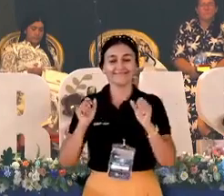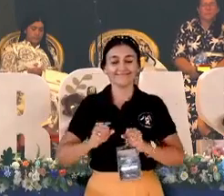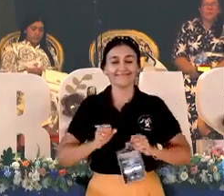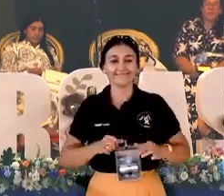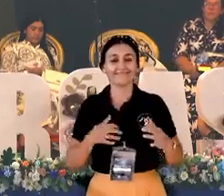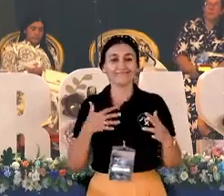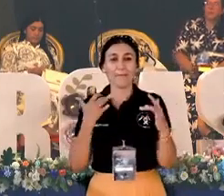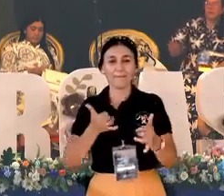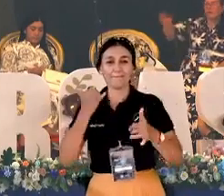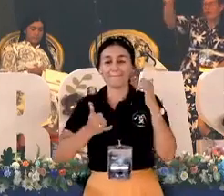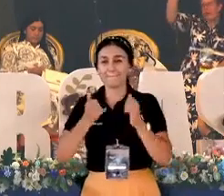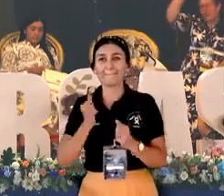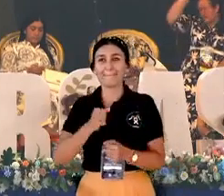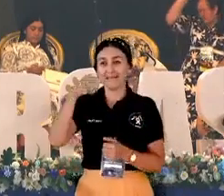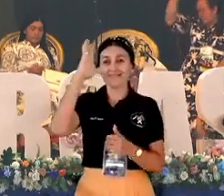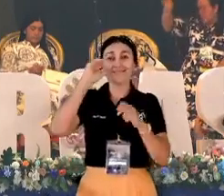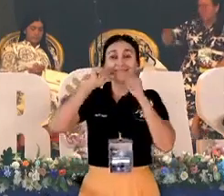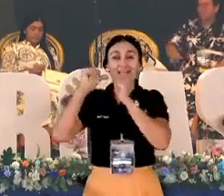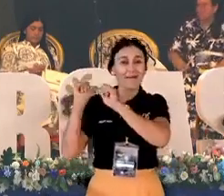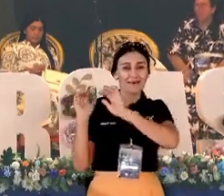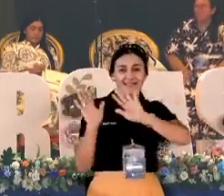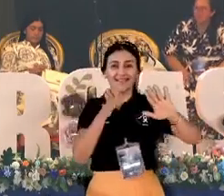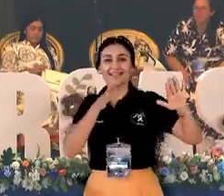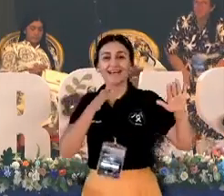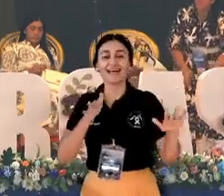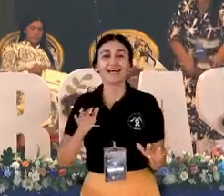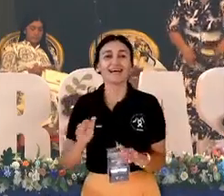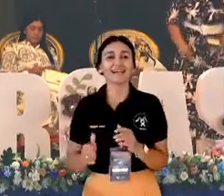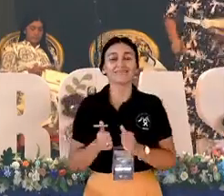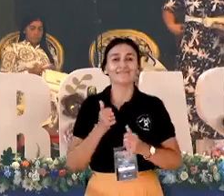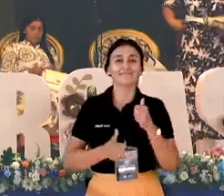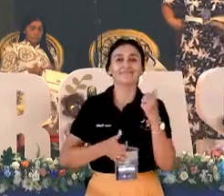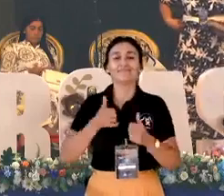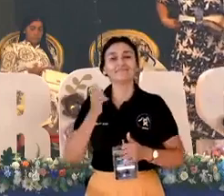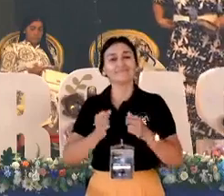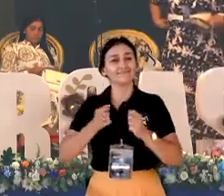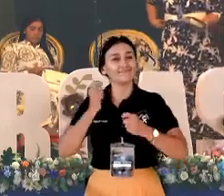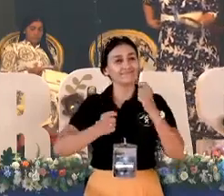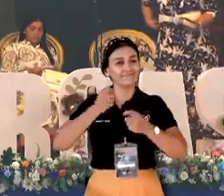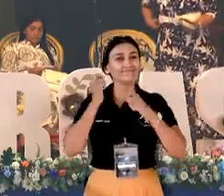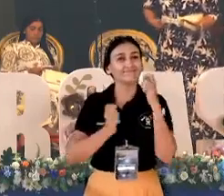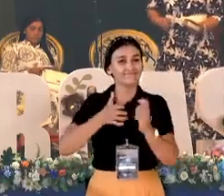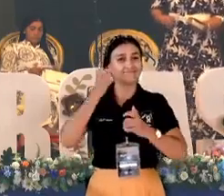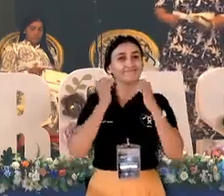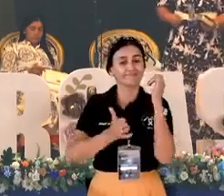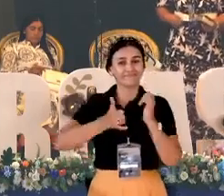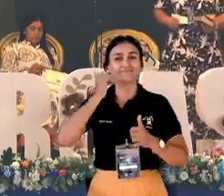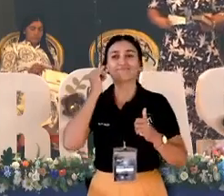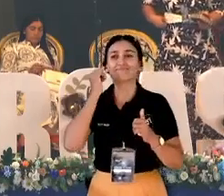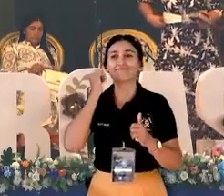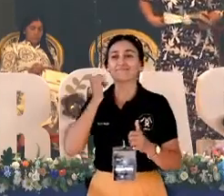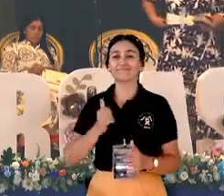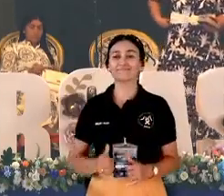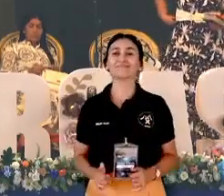copleros. Dios les bendiga. Dios los bendiga. Gloria a Dios.